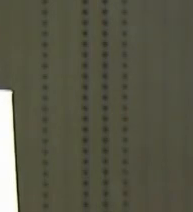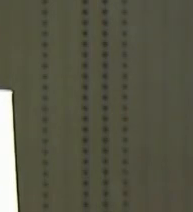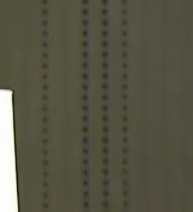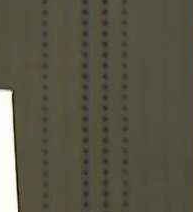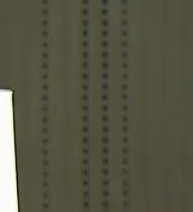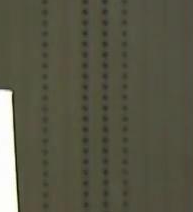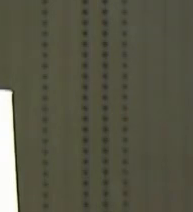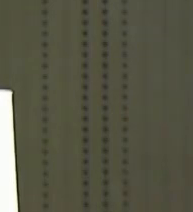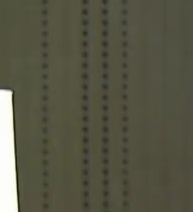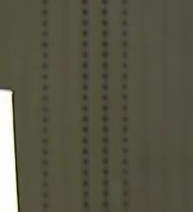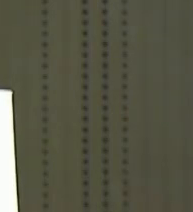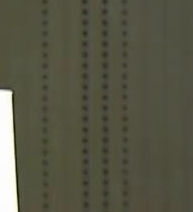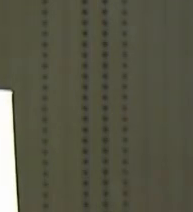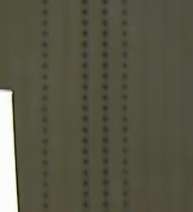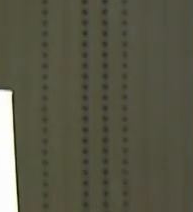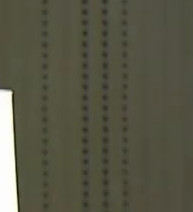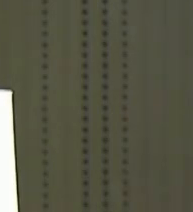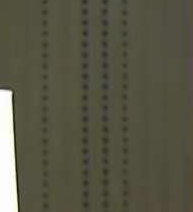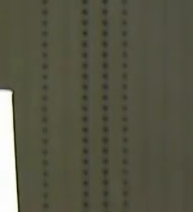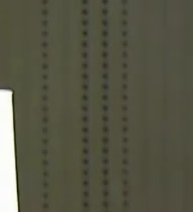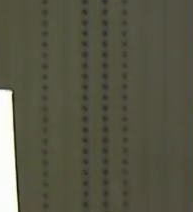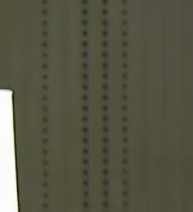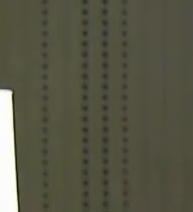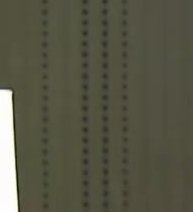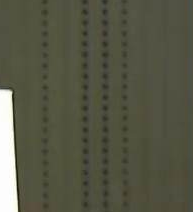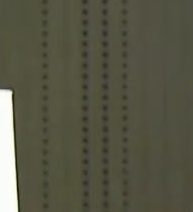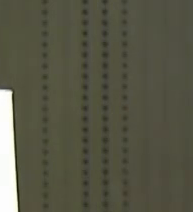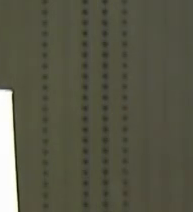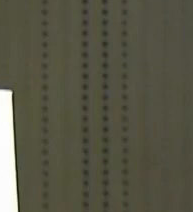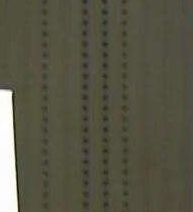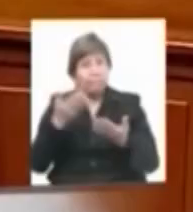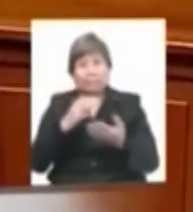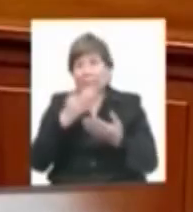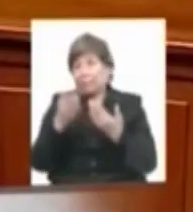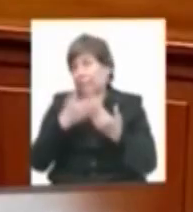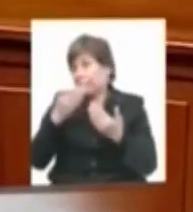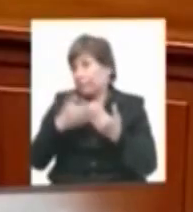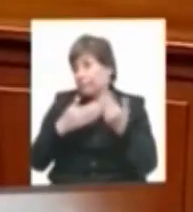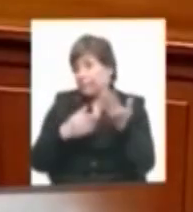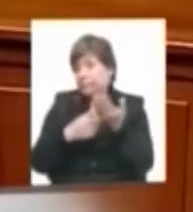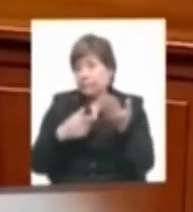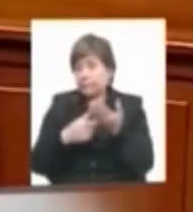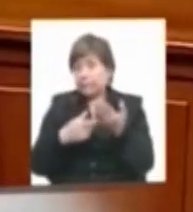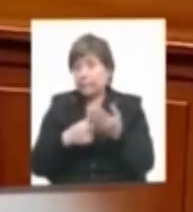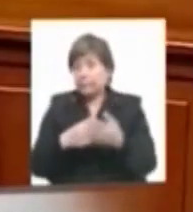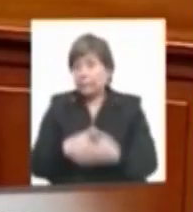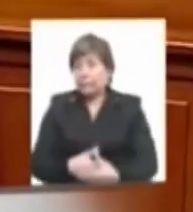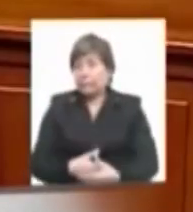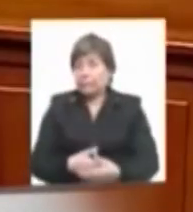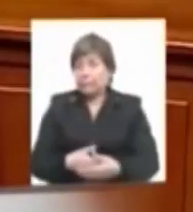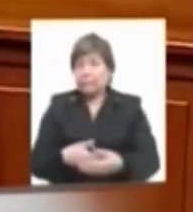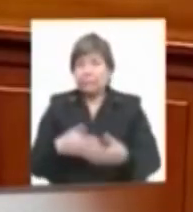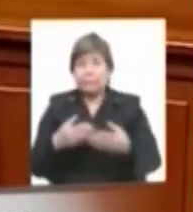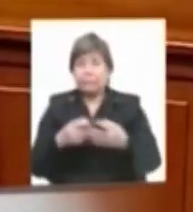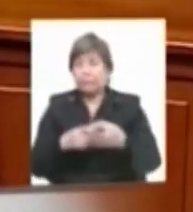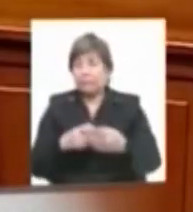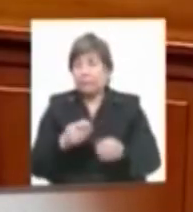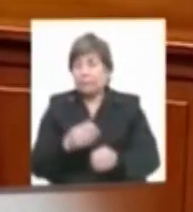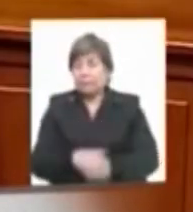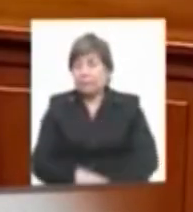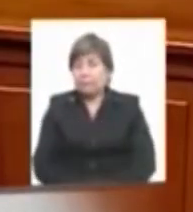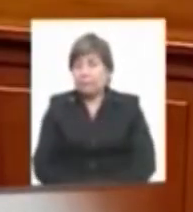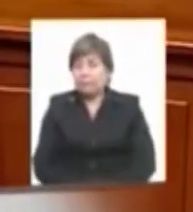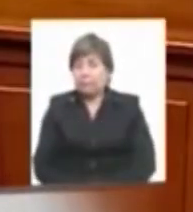además quiero hacer aquí un un paréntesis ayer el tribunal constitucional del Perú ha aceptado